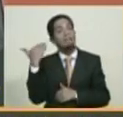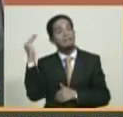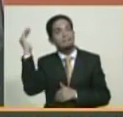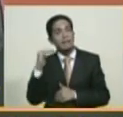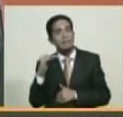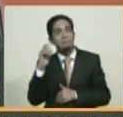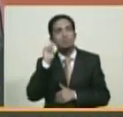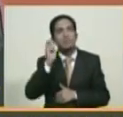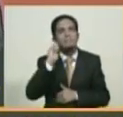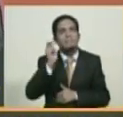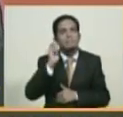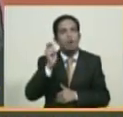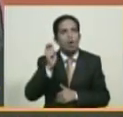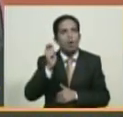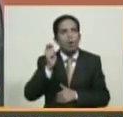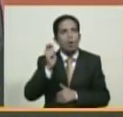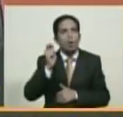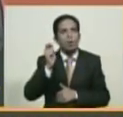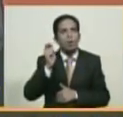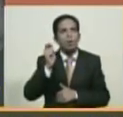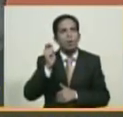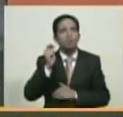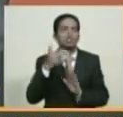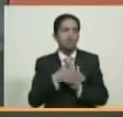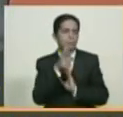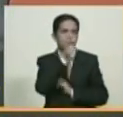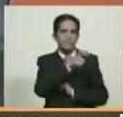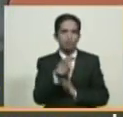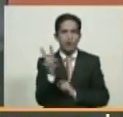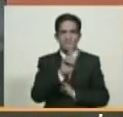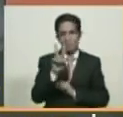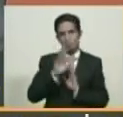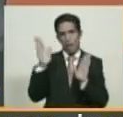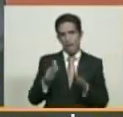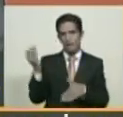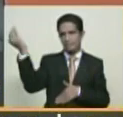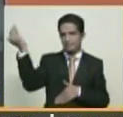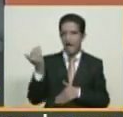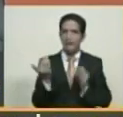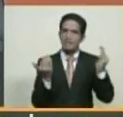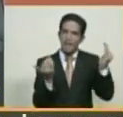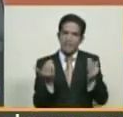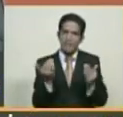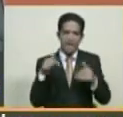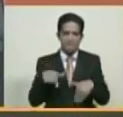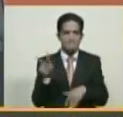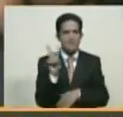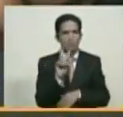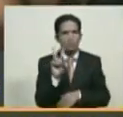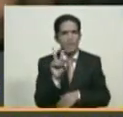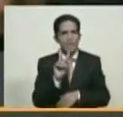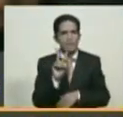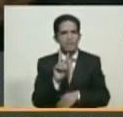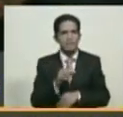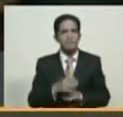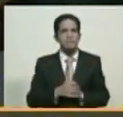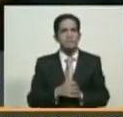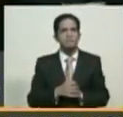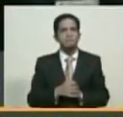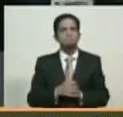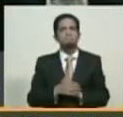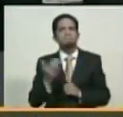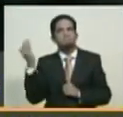testimonios de venezolanos que fueron repatriados por el presidente Nicolás Maduro desde